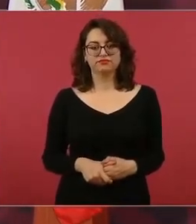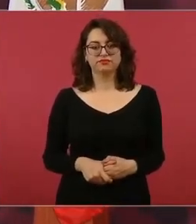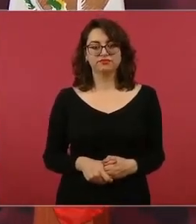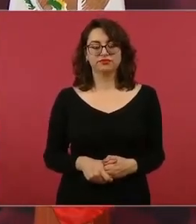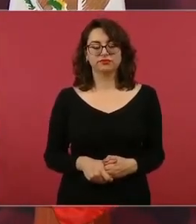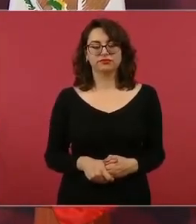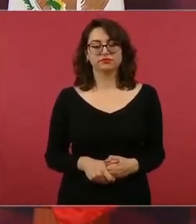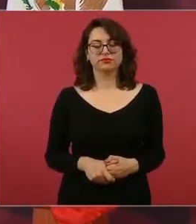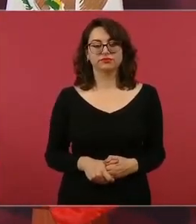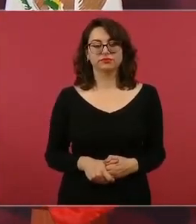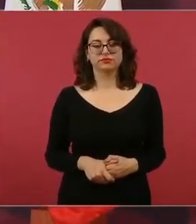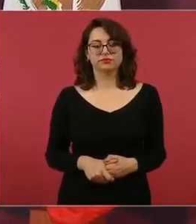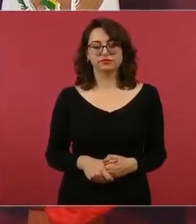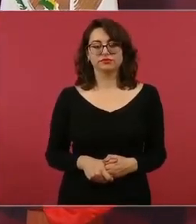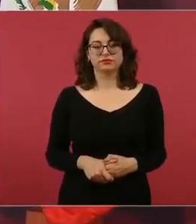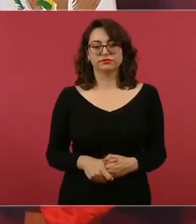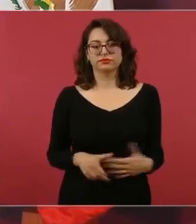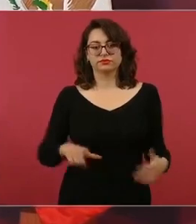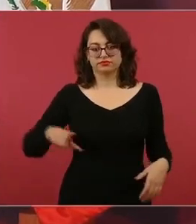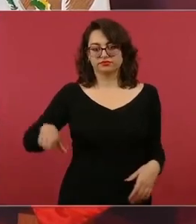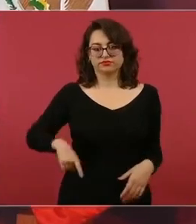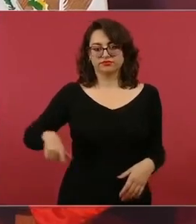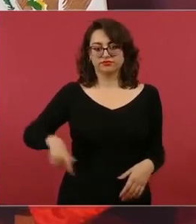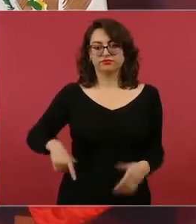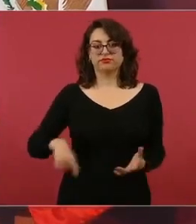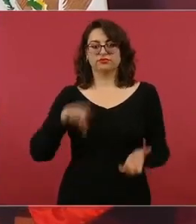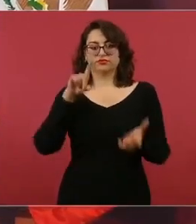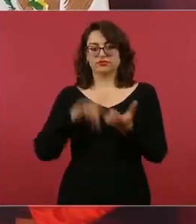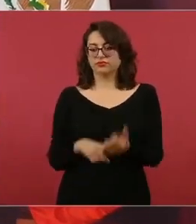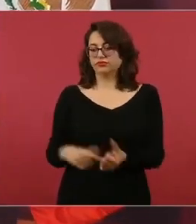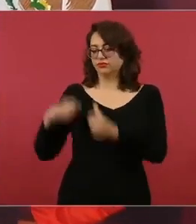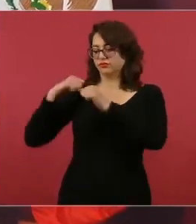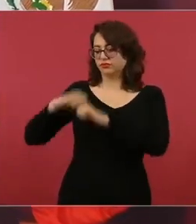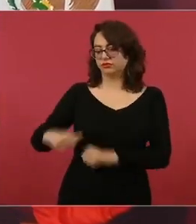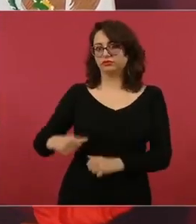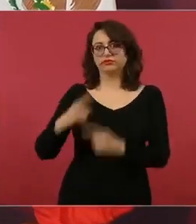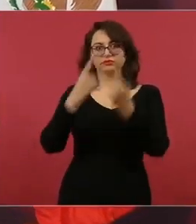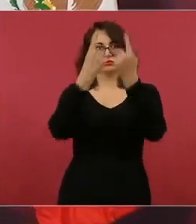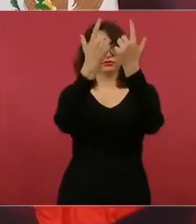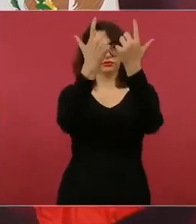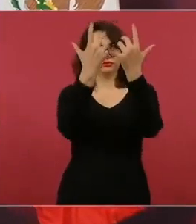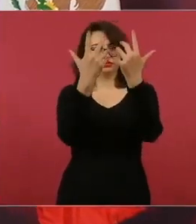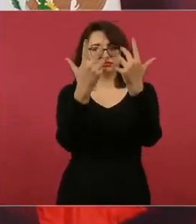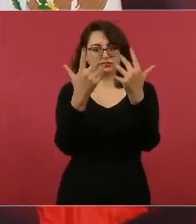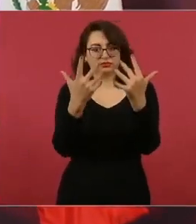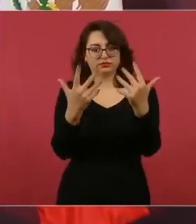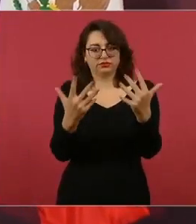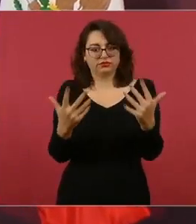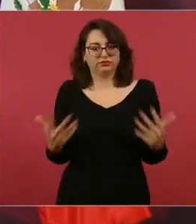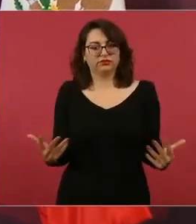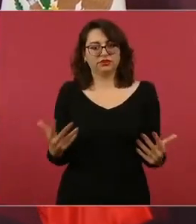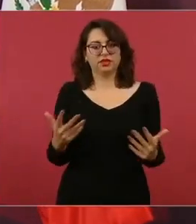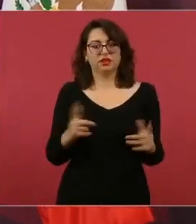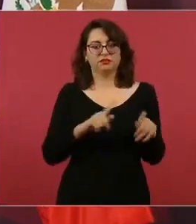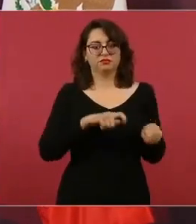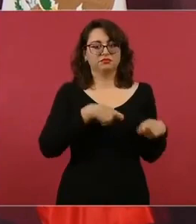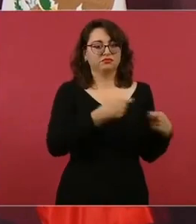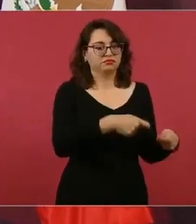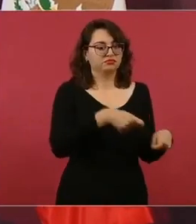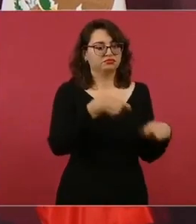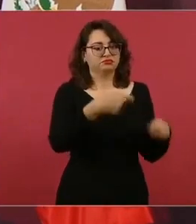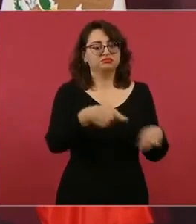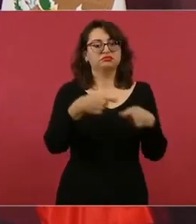mayoriteaba en los altos niveles del gobierno, sino en materia